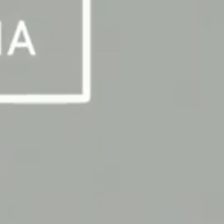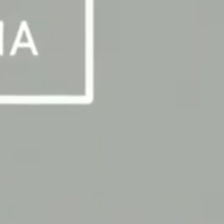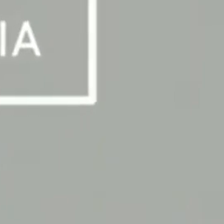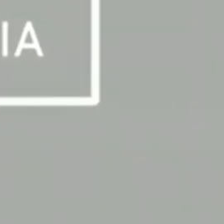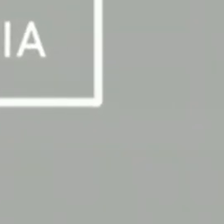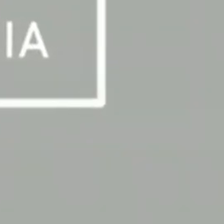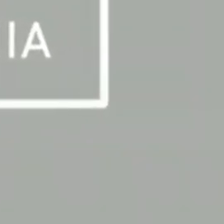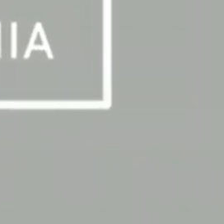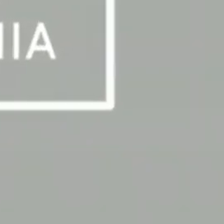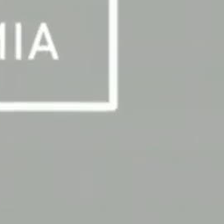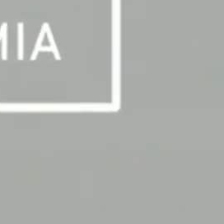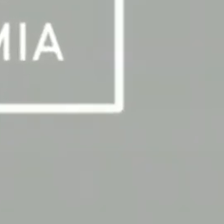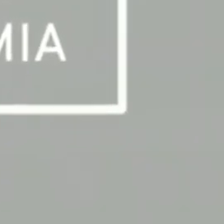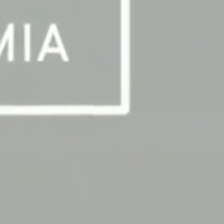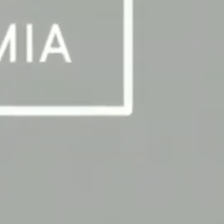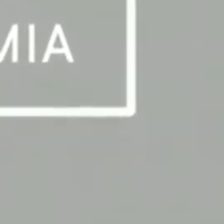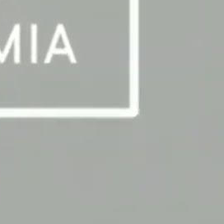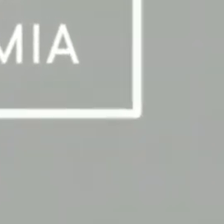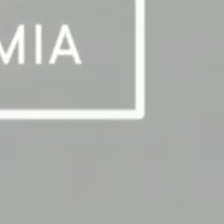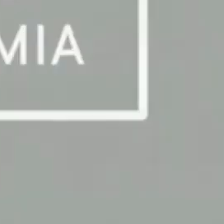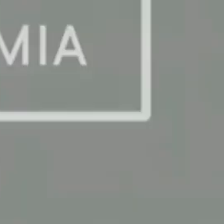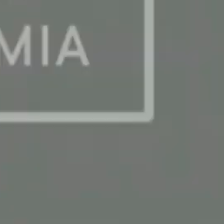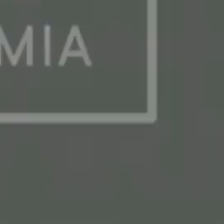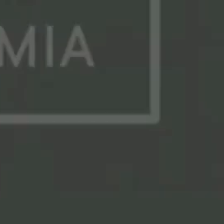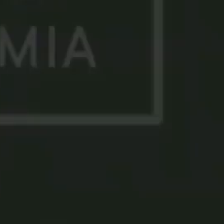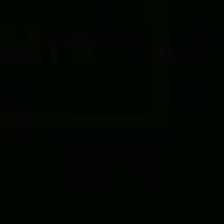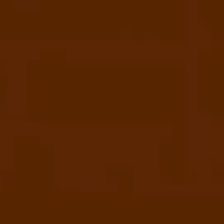nuestro. Pensamos la pandemia.